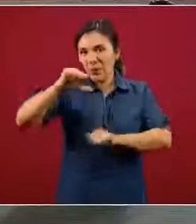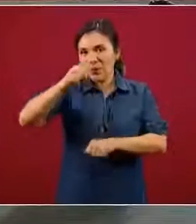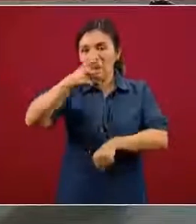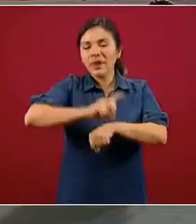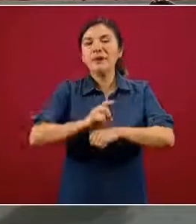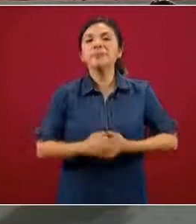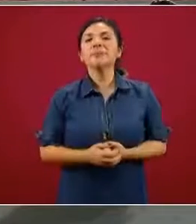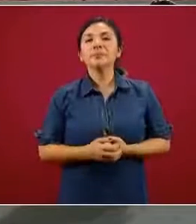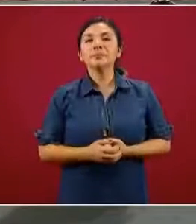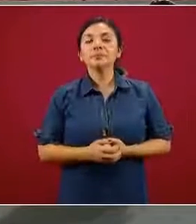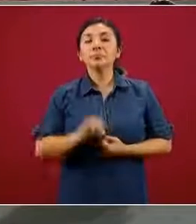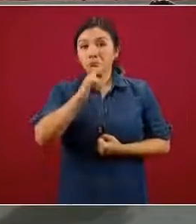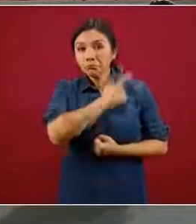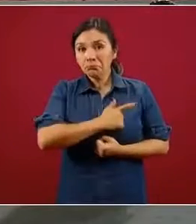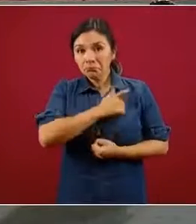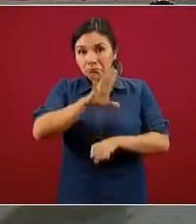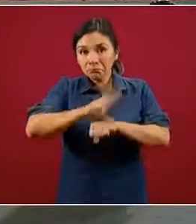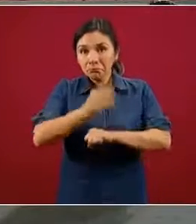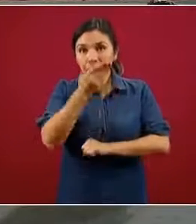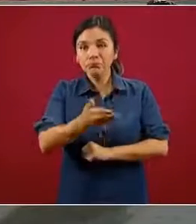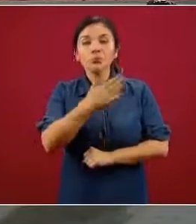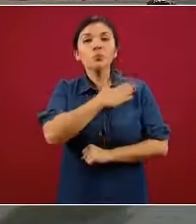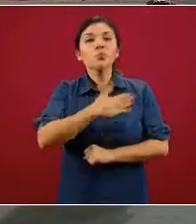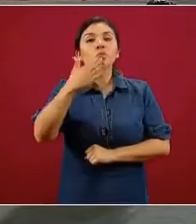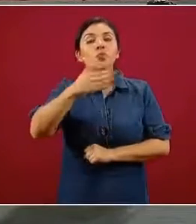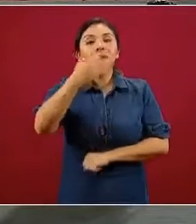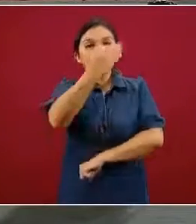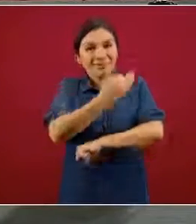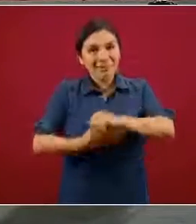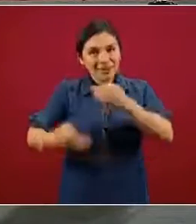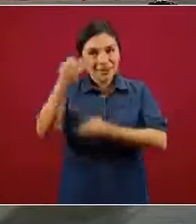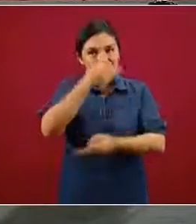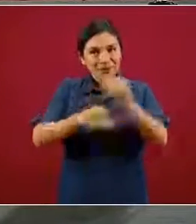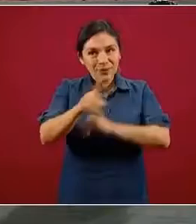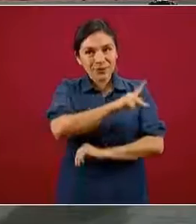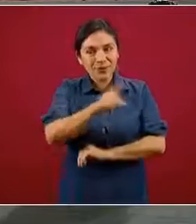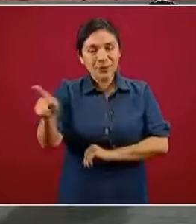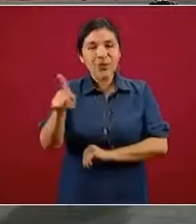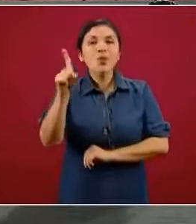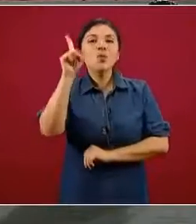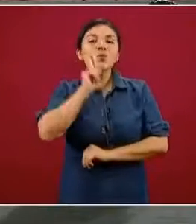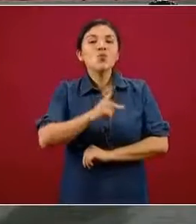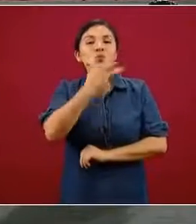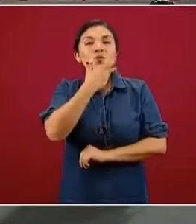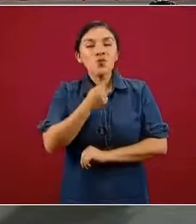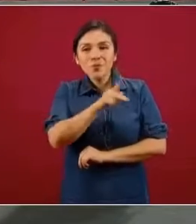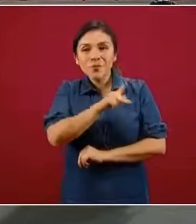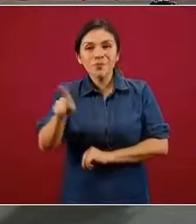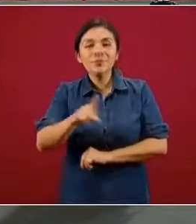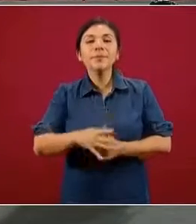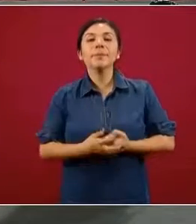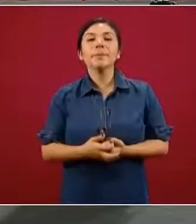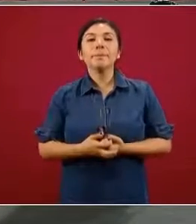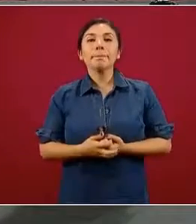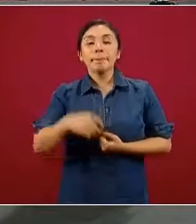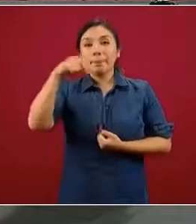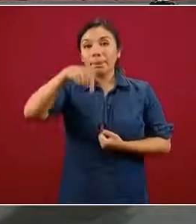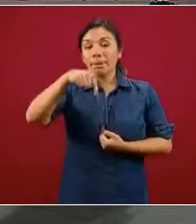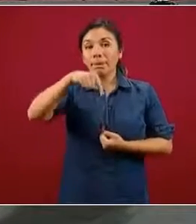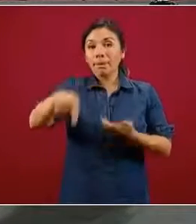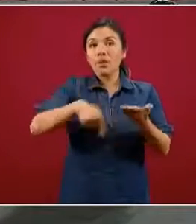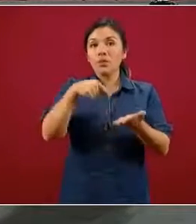Con su permiso, señor subsecretario. Muy buenas tardes a todas, todos. Estamos en